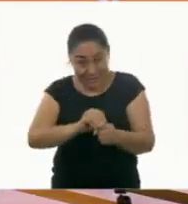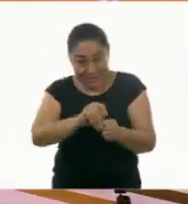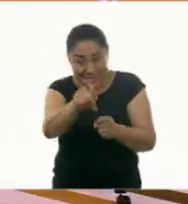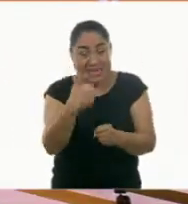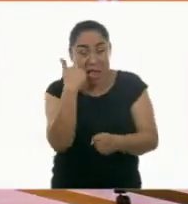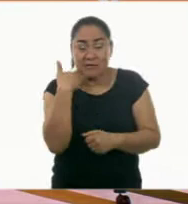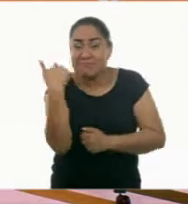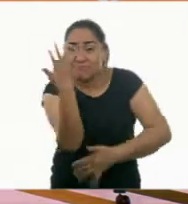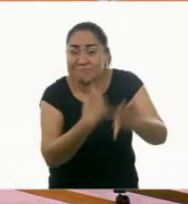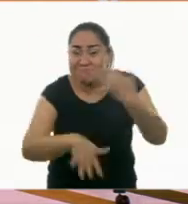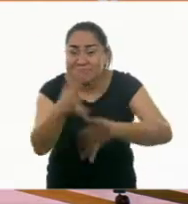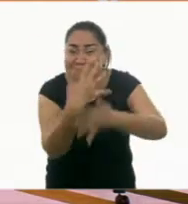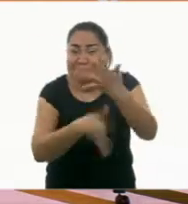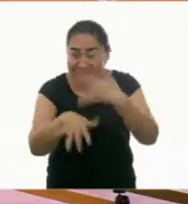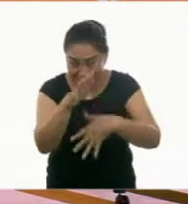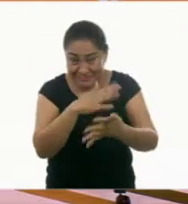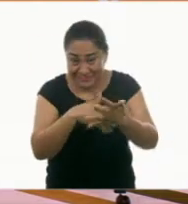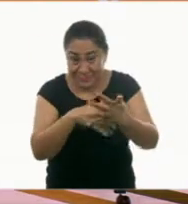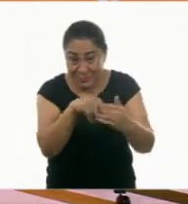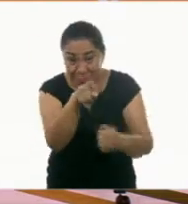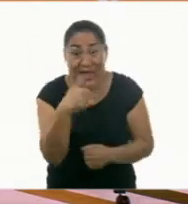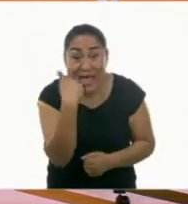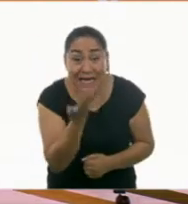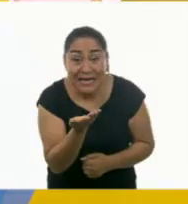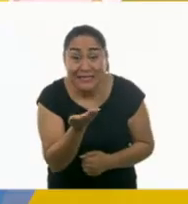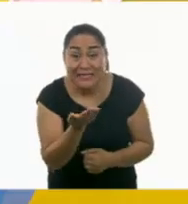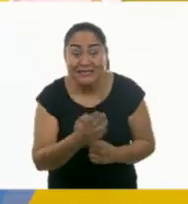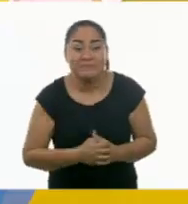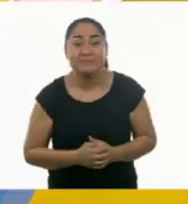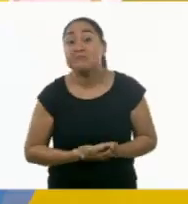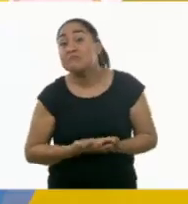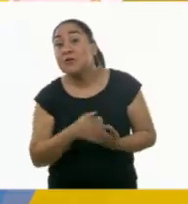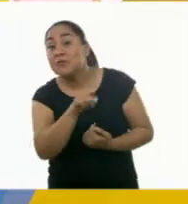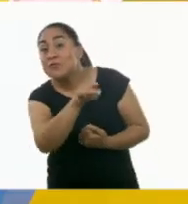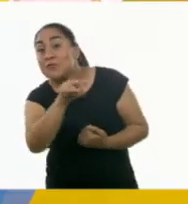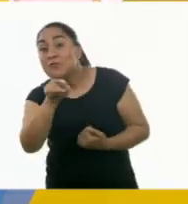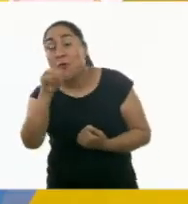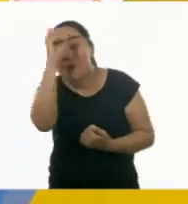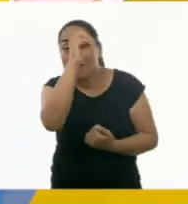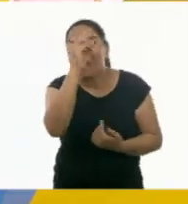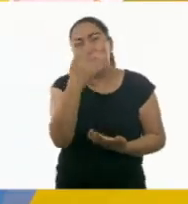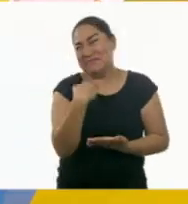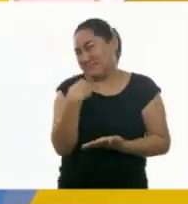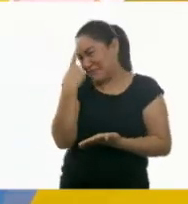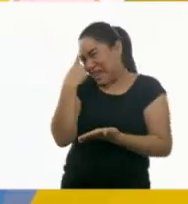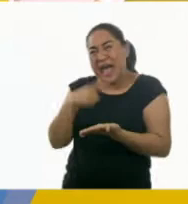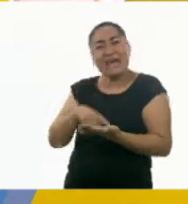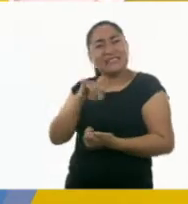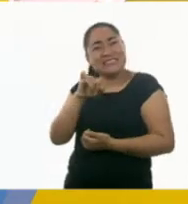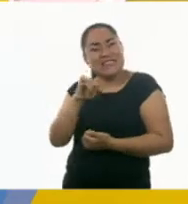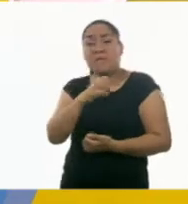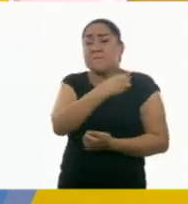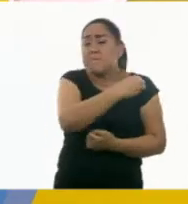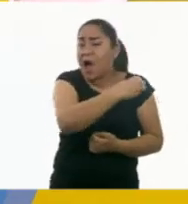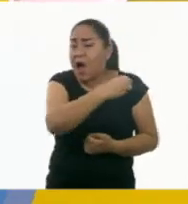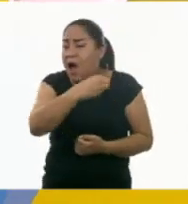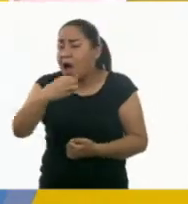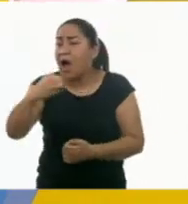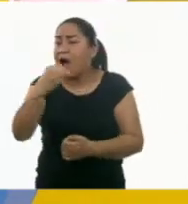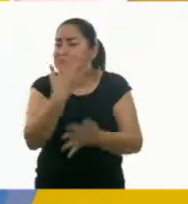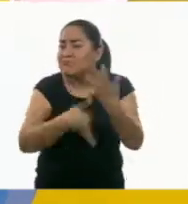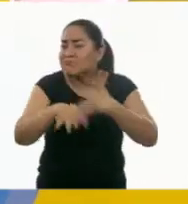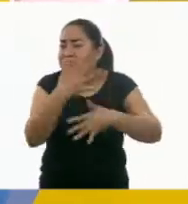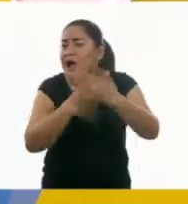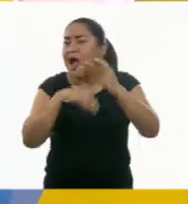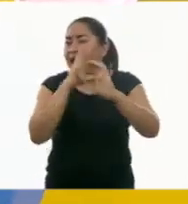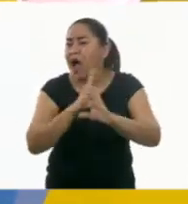toda completa, ya sin analizarla. ¿Les gustaría? ¿Qué dicen allá en casa? Yo creo que sí, porque además si la escuchamos ya toda completa, ahora